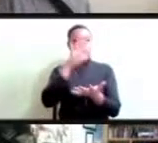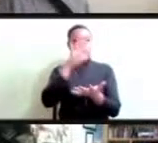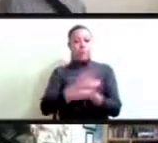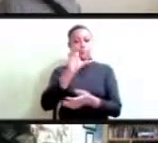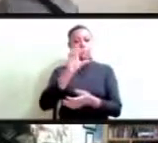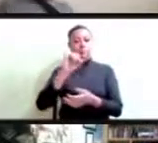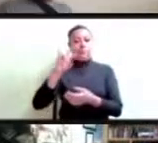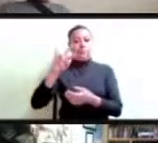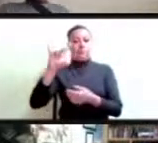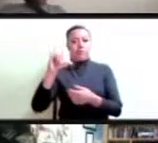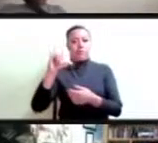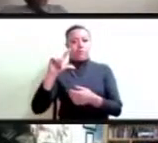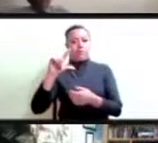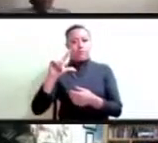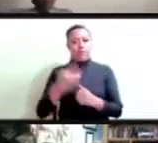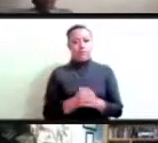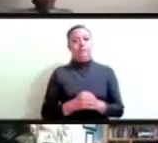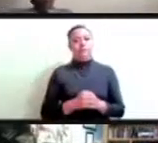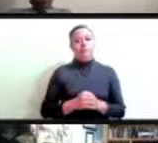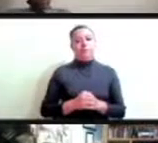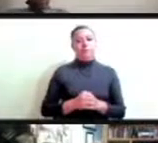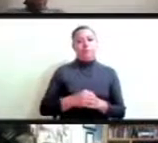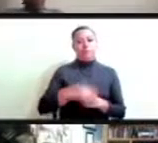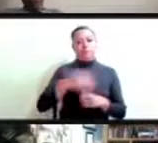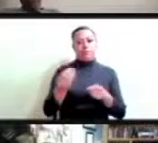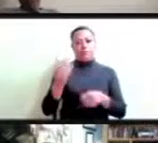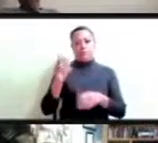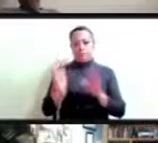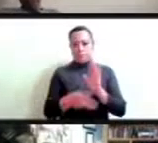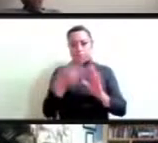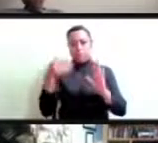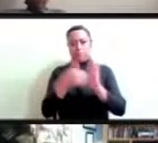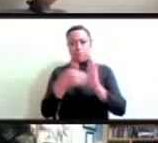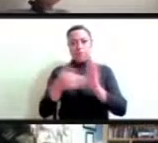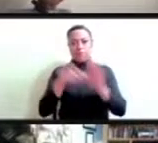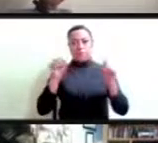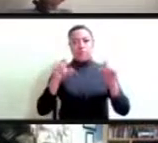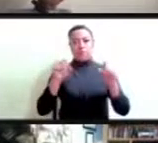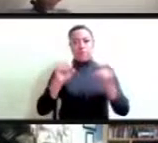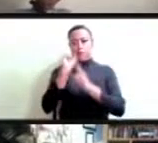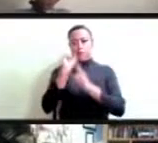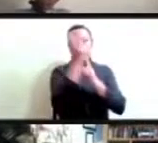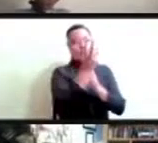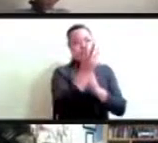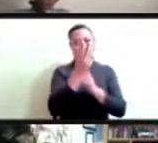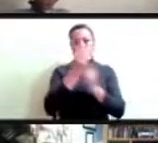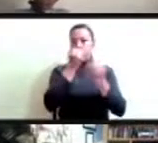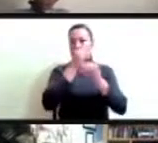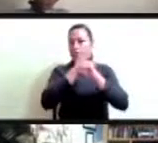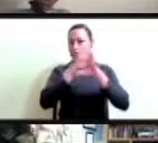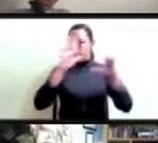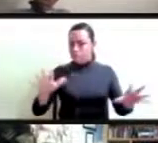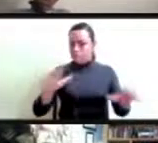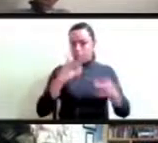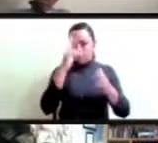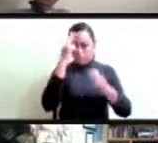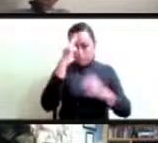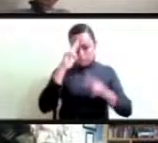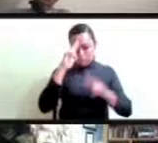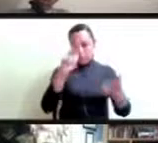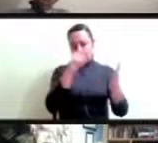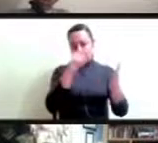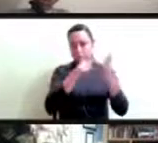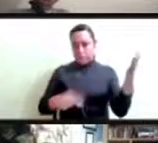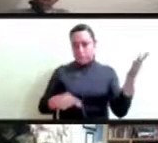que se vuelva a establecer el mismo software transparente que respetaba disposiciones de la Constitución local y del Código